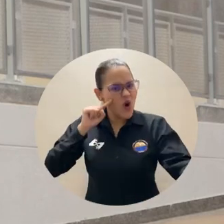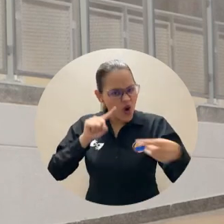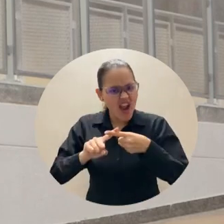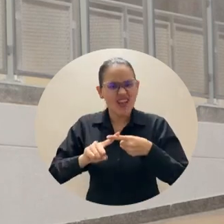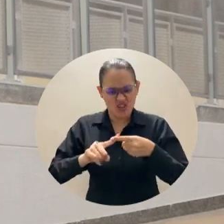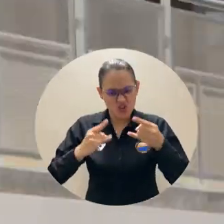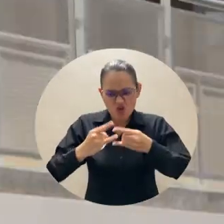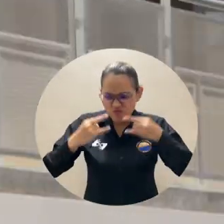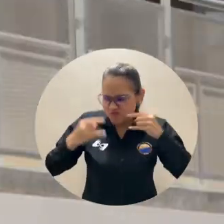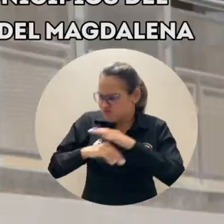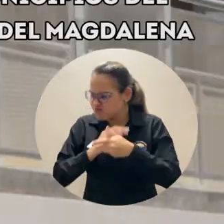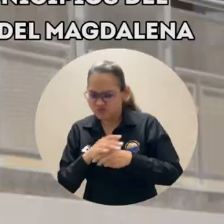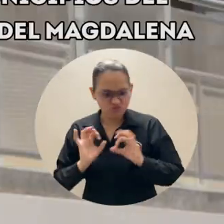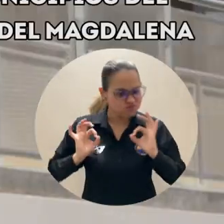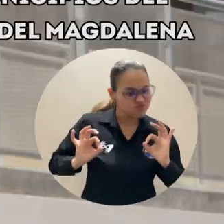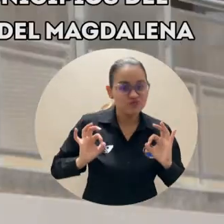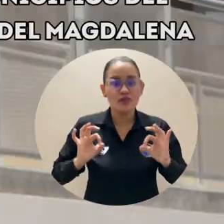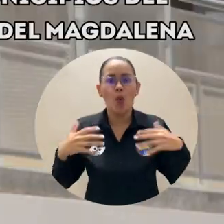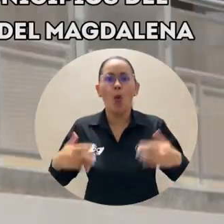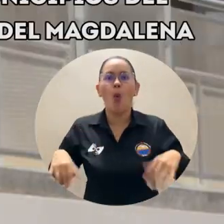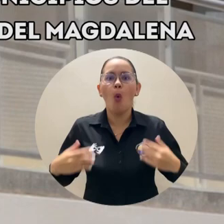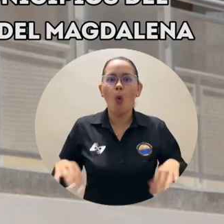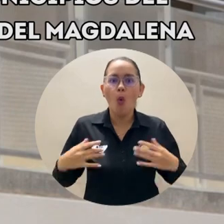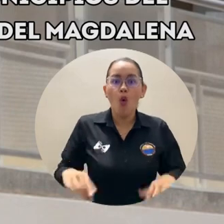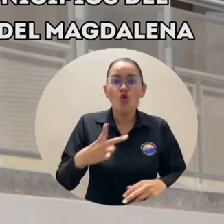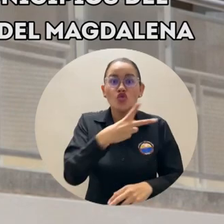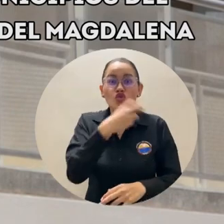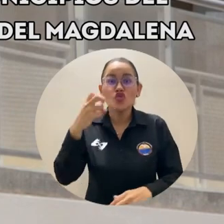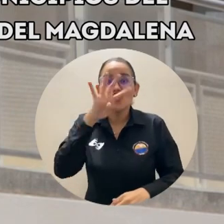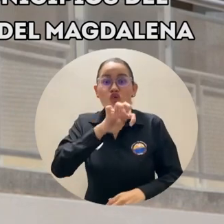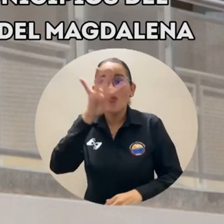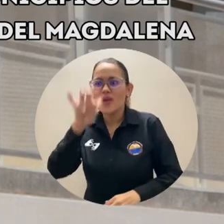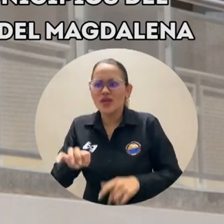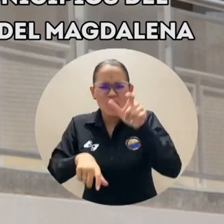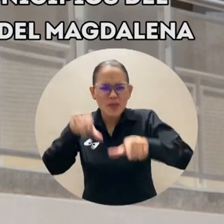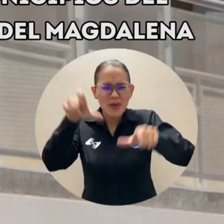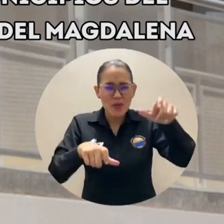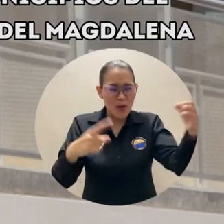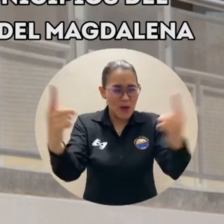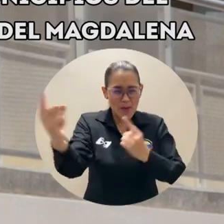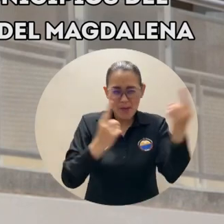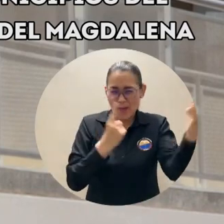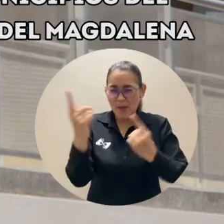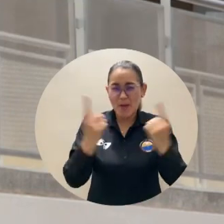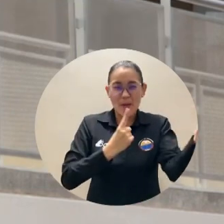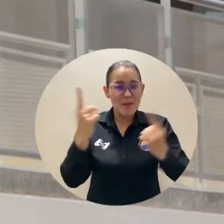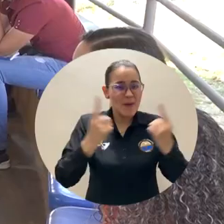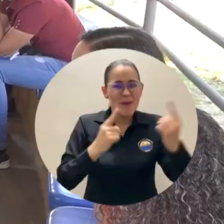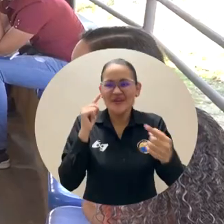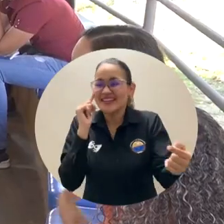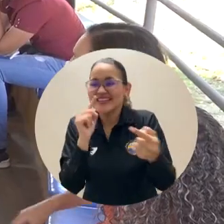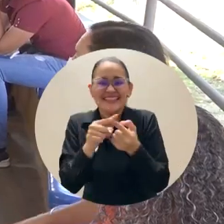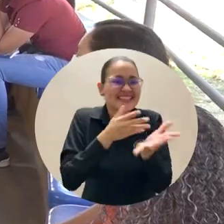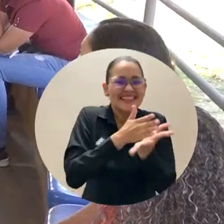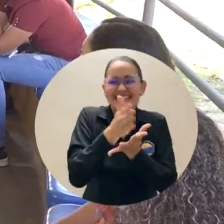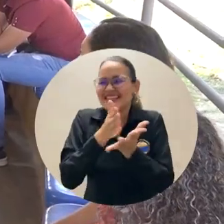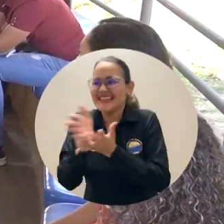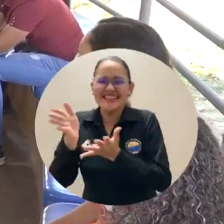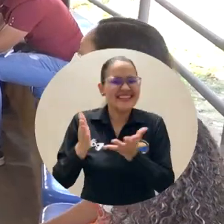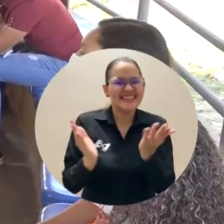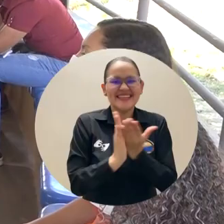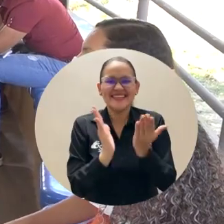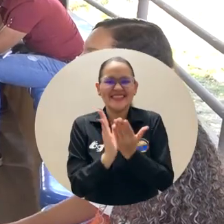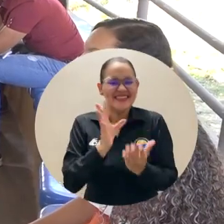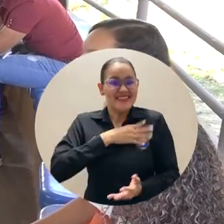medidas de bioseguridad. Recibimos 291 estudiantes de los distintos municipios queriendo ingresar a la universidad en todos